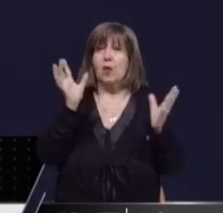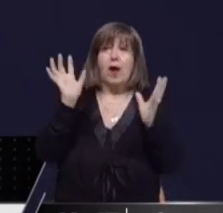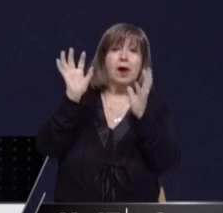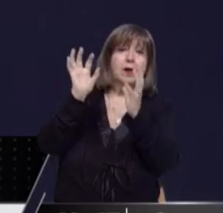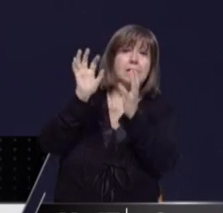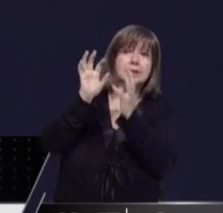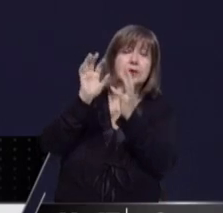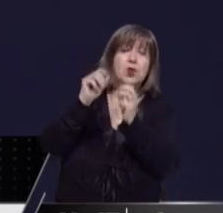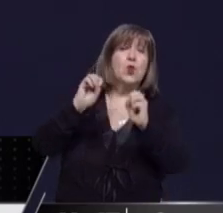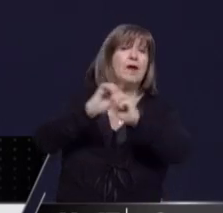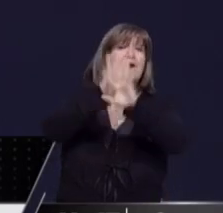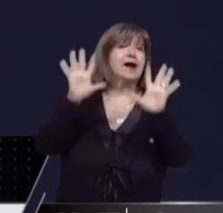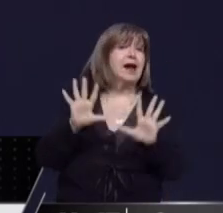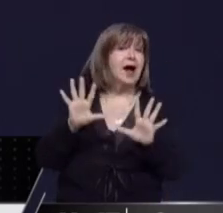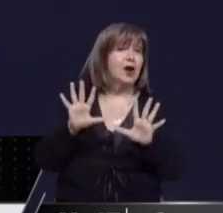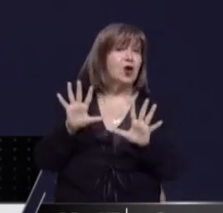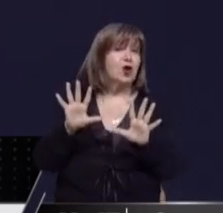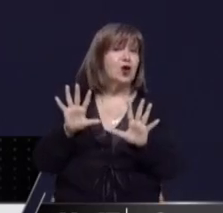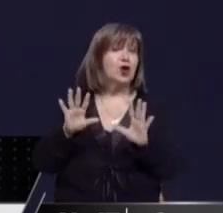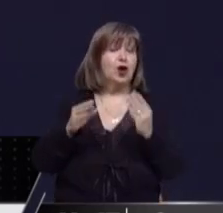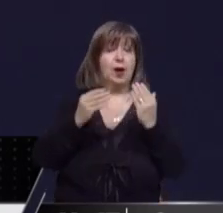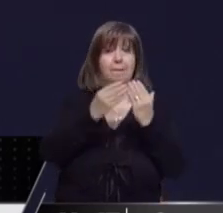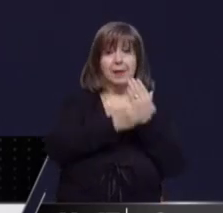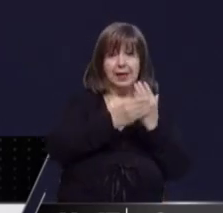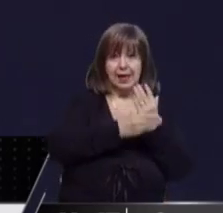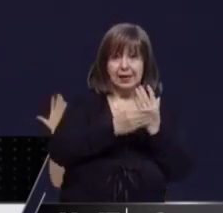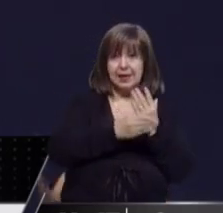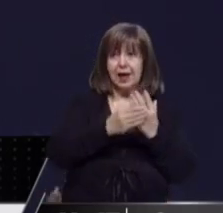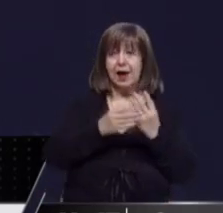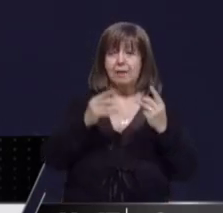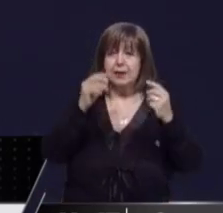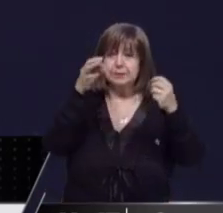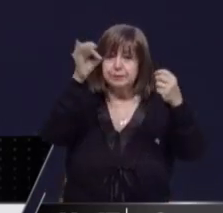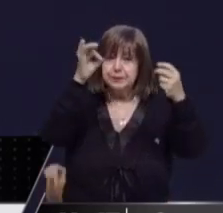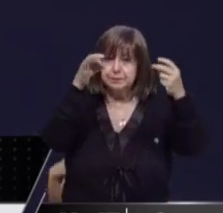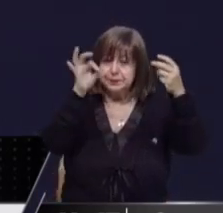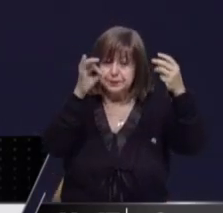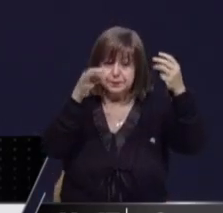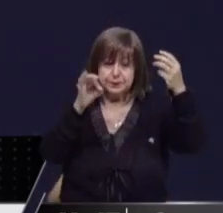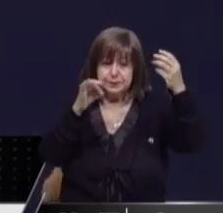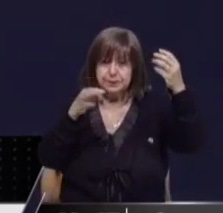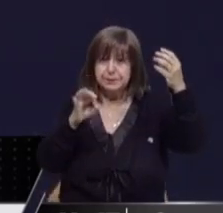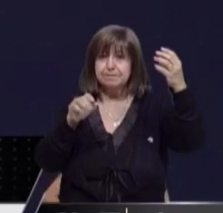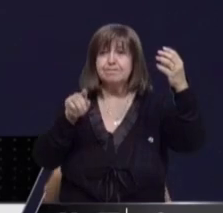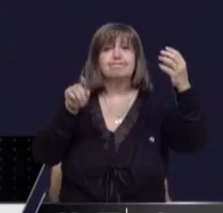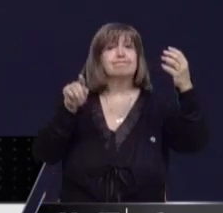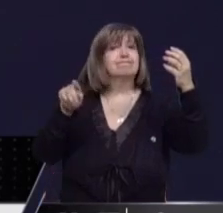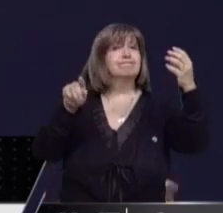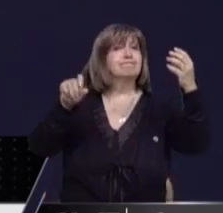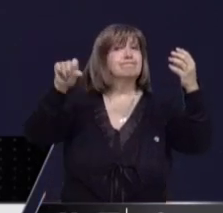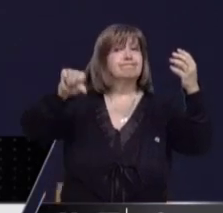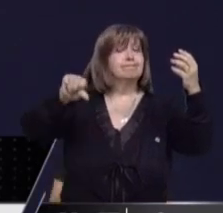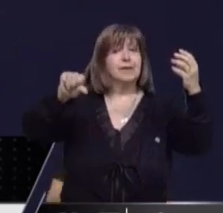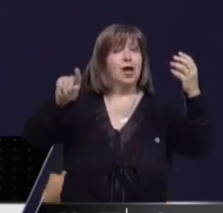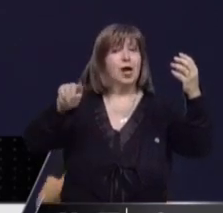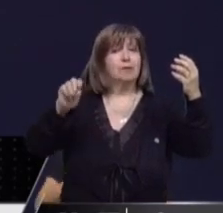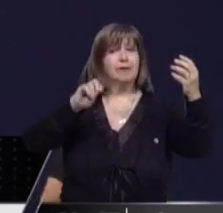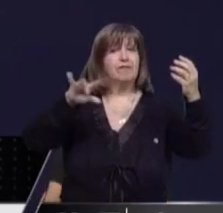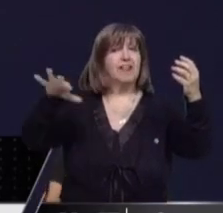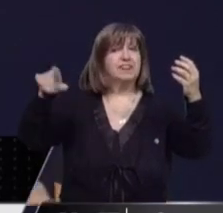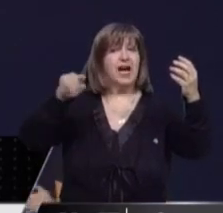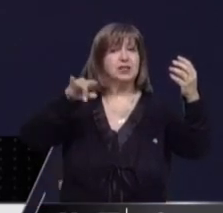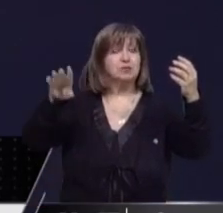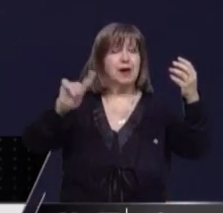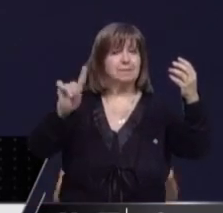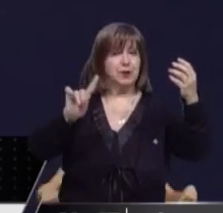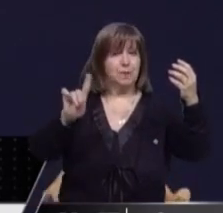falta de transparencia que la ministra petelo está llevando un trabajo increíble para que efectivamente todo lo que tenga